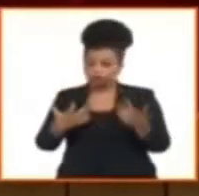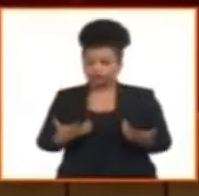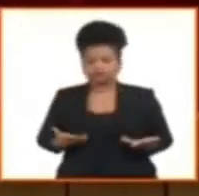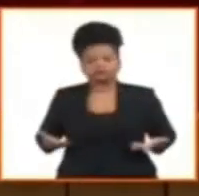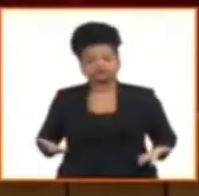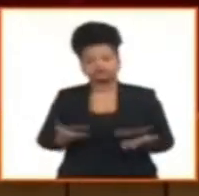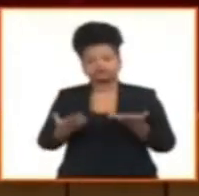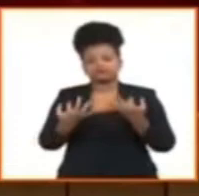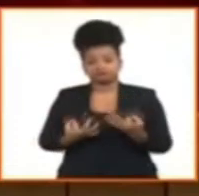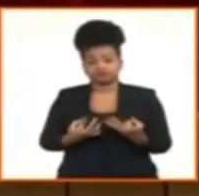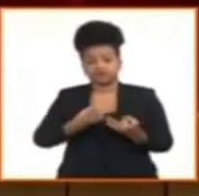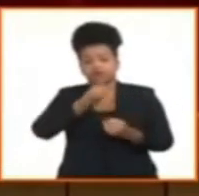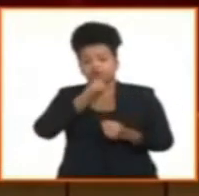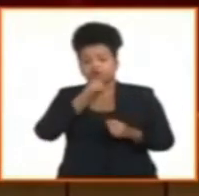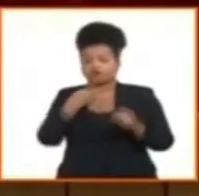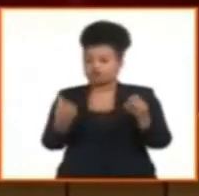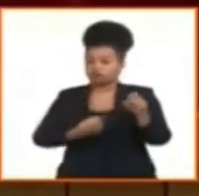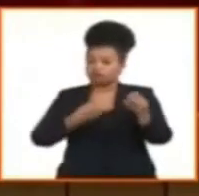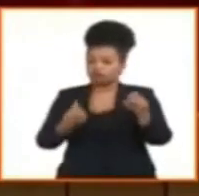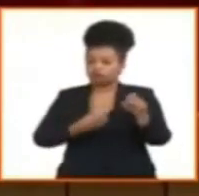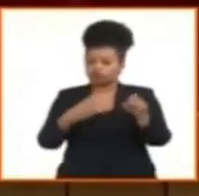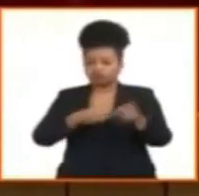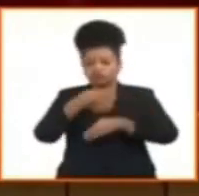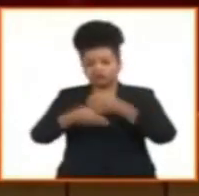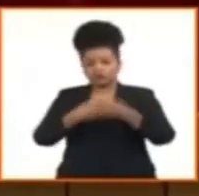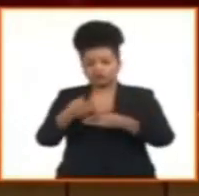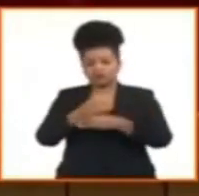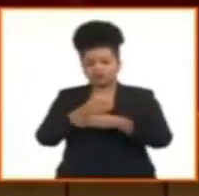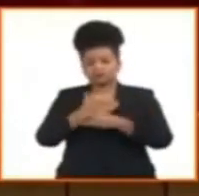ha permitido enfrentar, no sin costosas pérdidas y